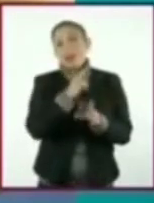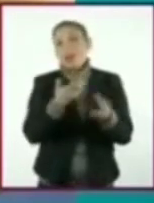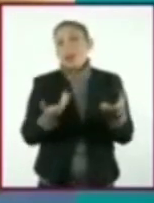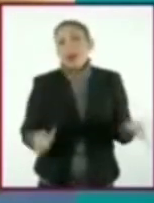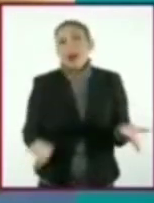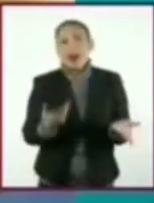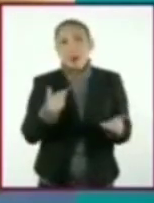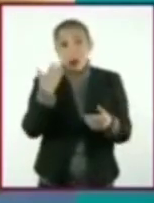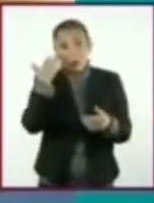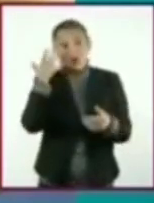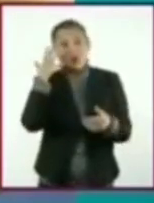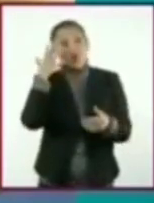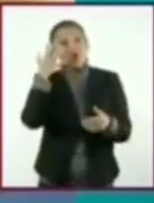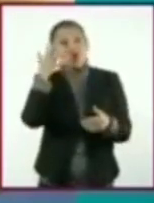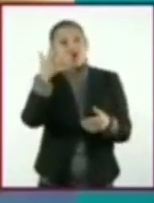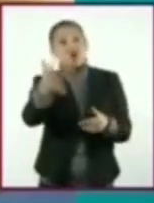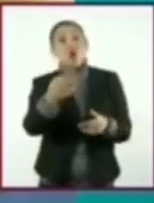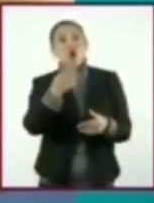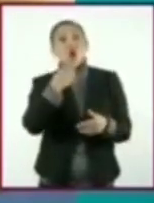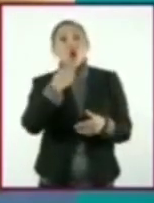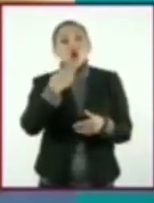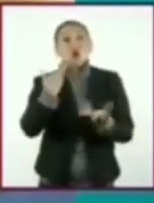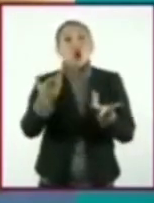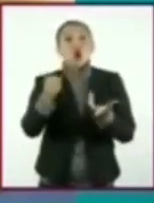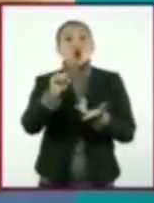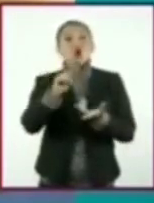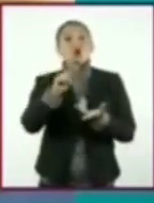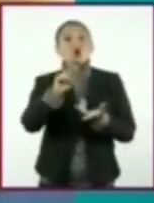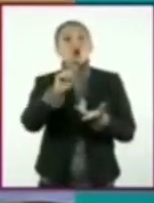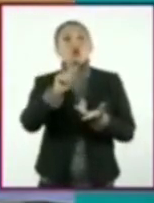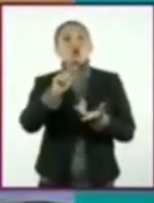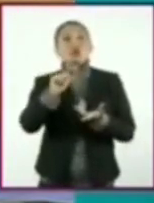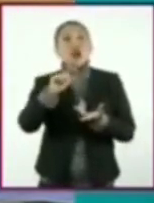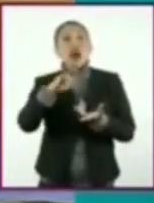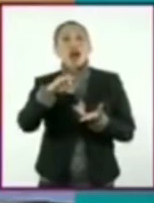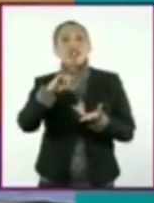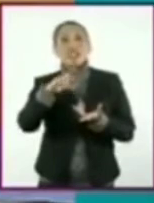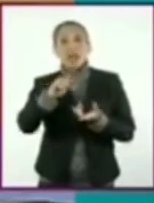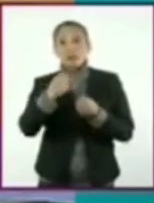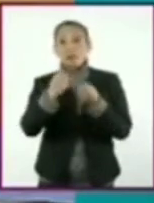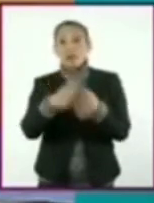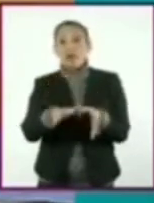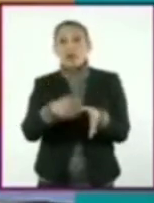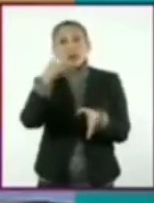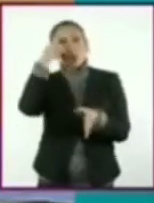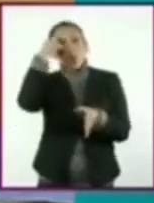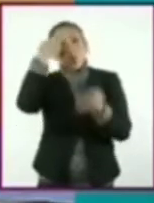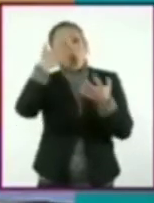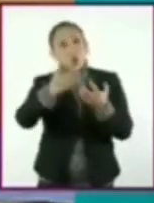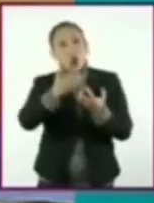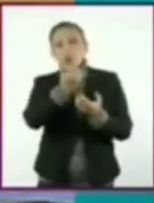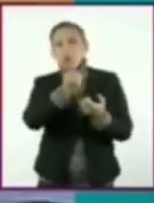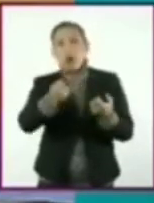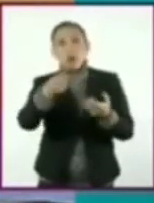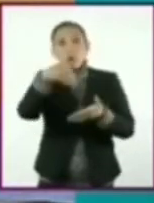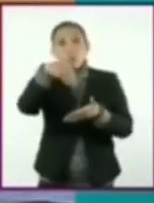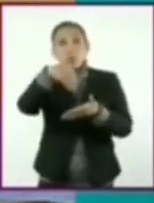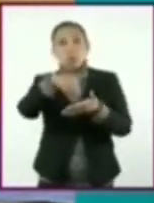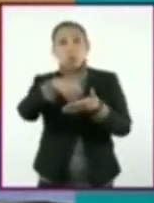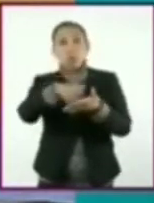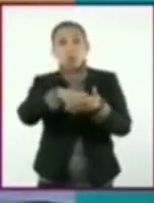porque a la larga el consumo de sustancias hace que pierdas tus capacidades y que cada